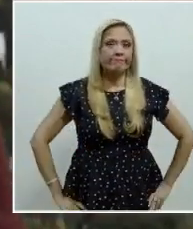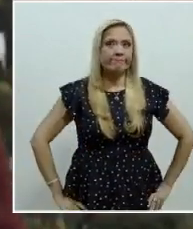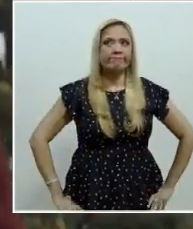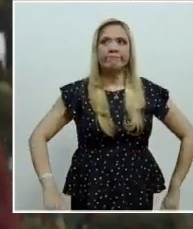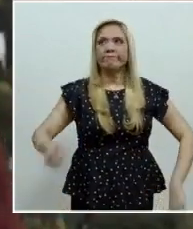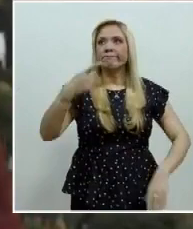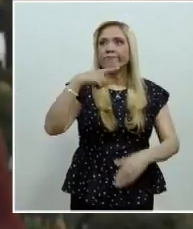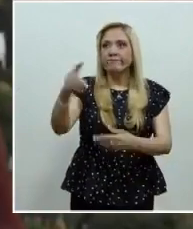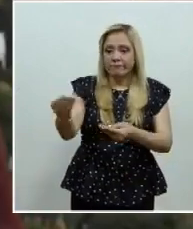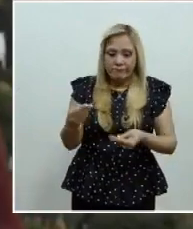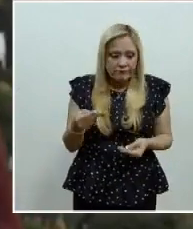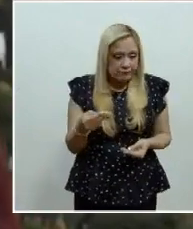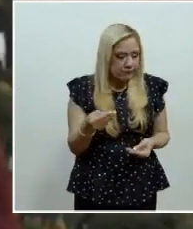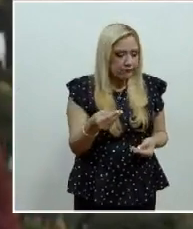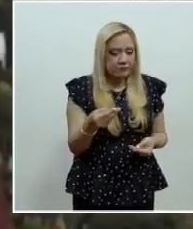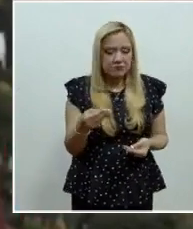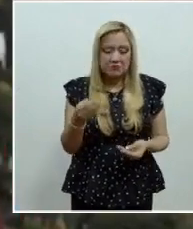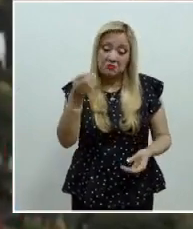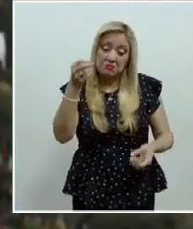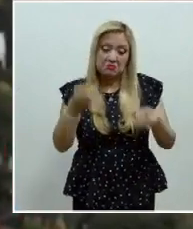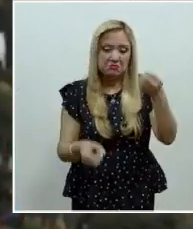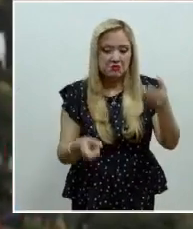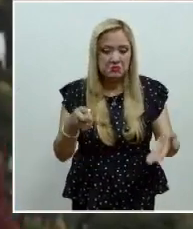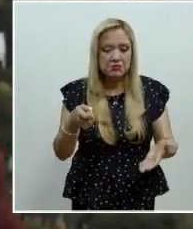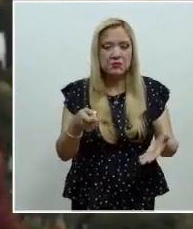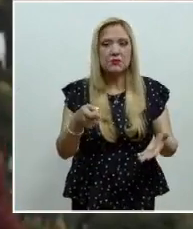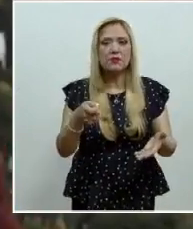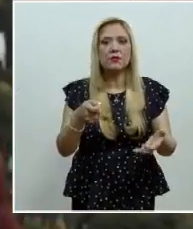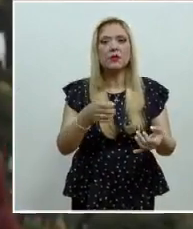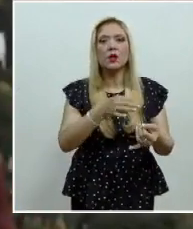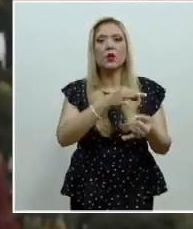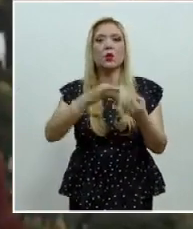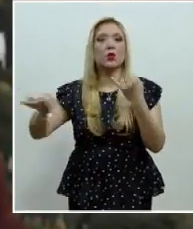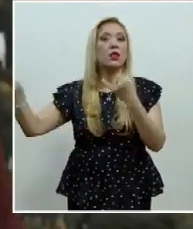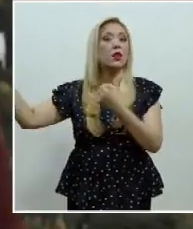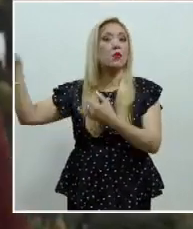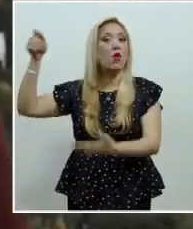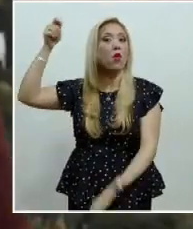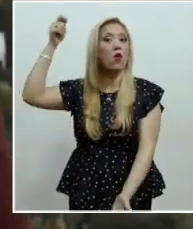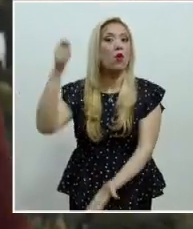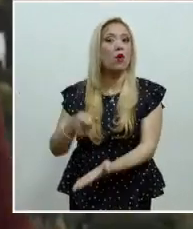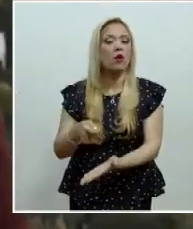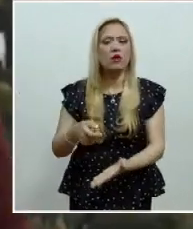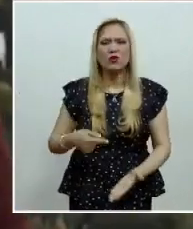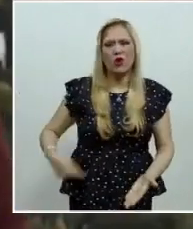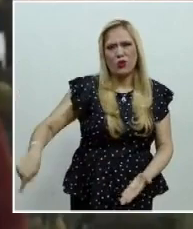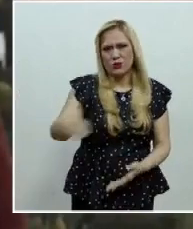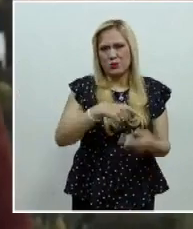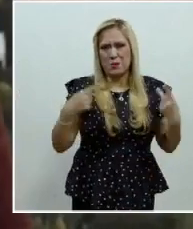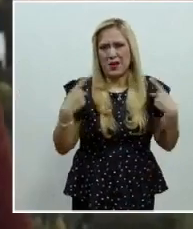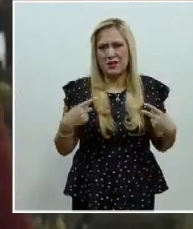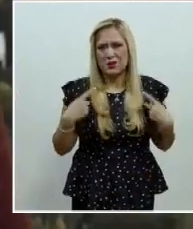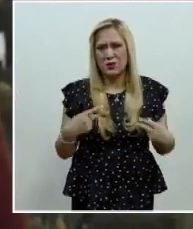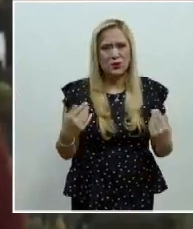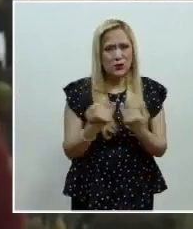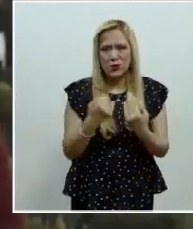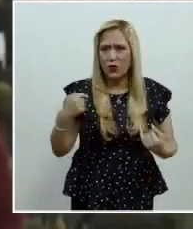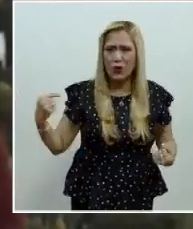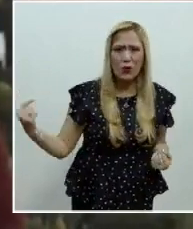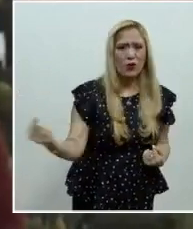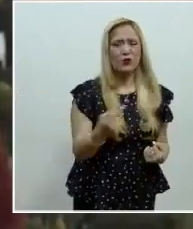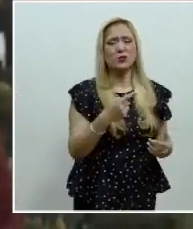la queja o quienes procuran justicia y en última instancia quienes juzgan. No dejamos de ser personas, ¿no? Entonces esos son unos